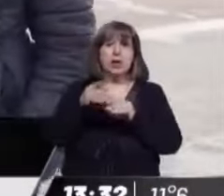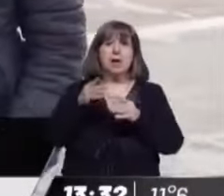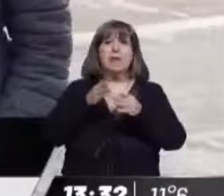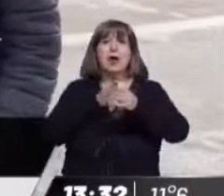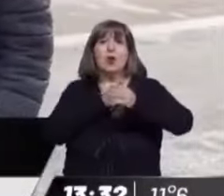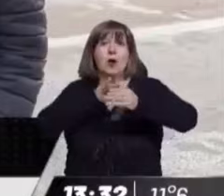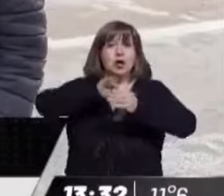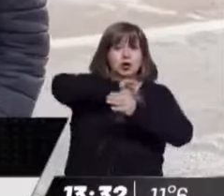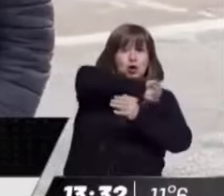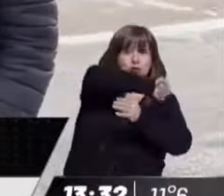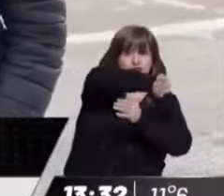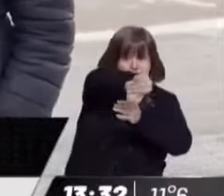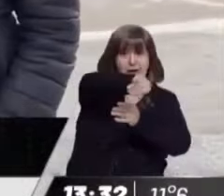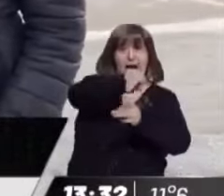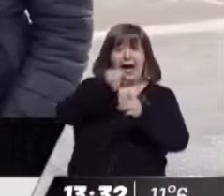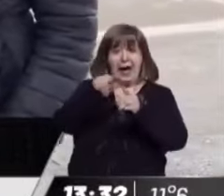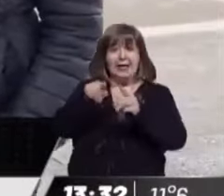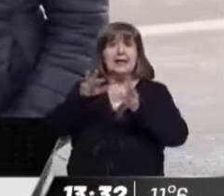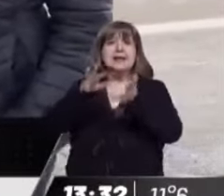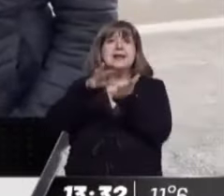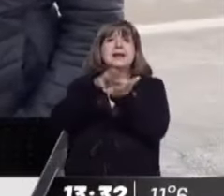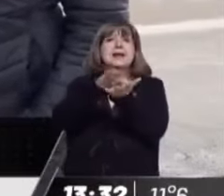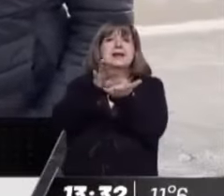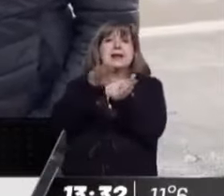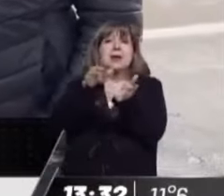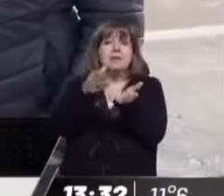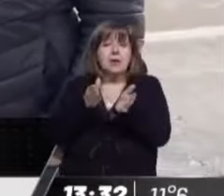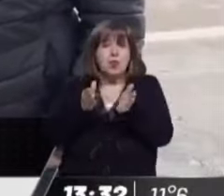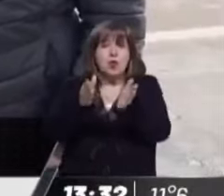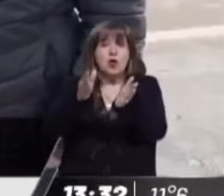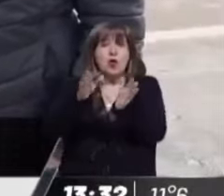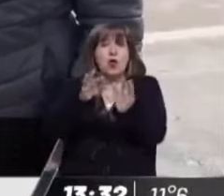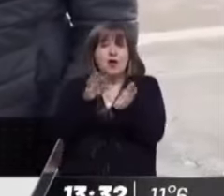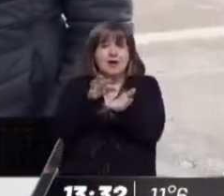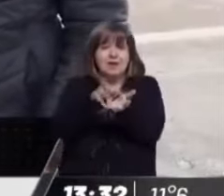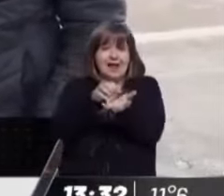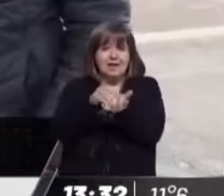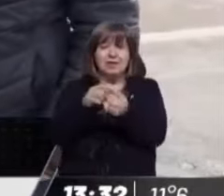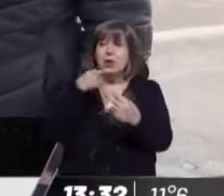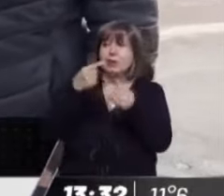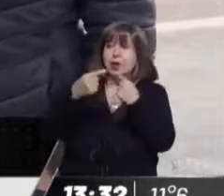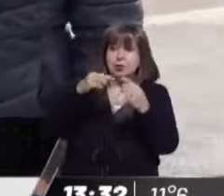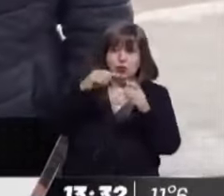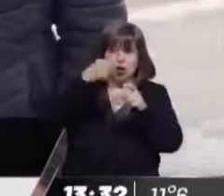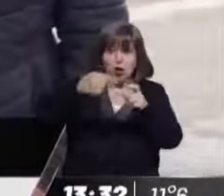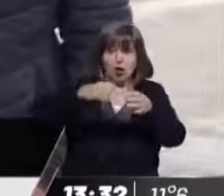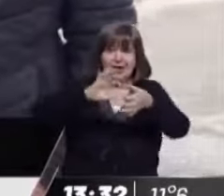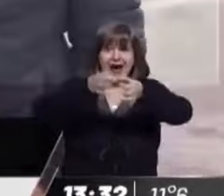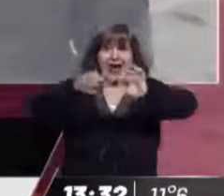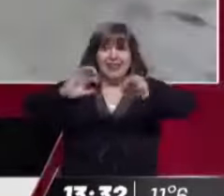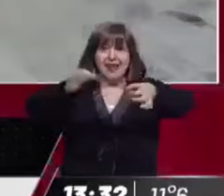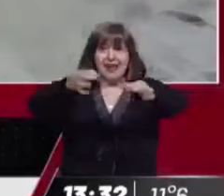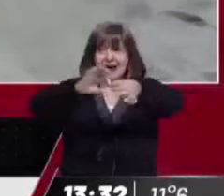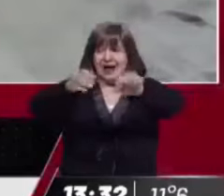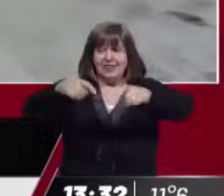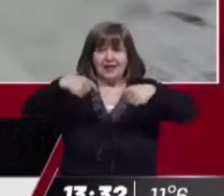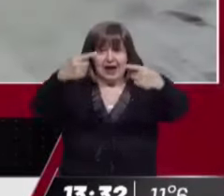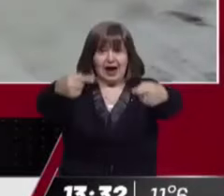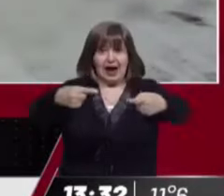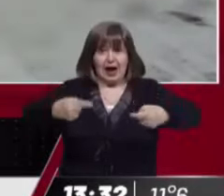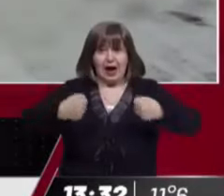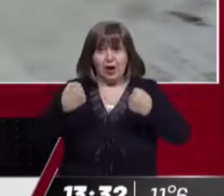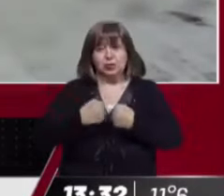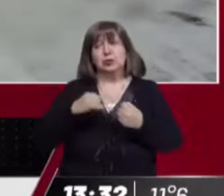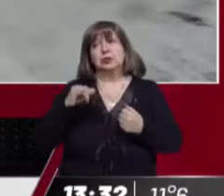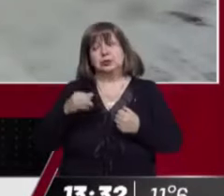allá ya tenemos nieve sobre la calzada muy despacito tra traen cadenas por las dudas cadenas por seguridad Sí y las exige